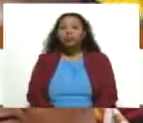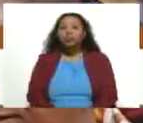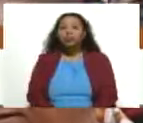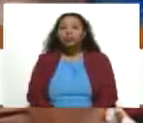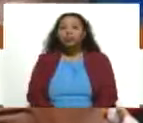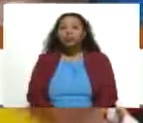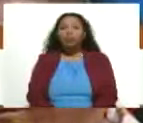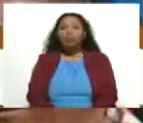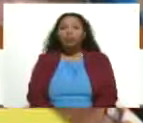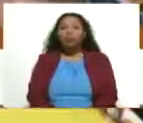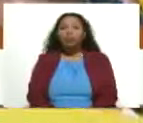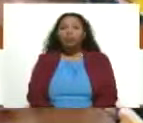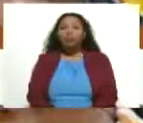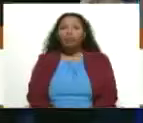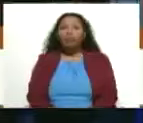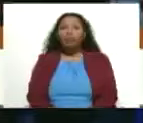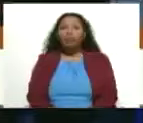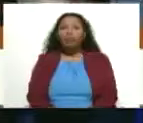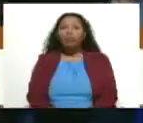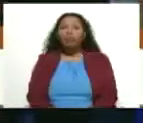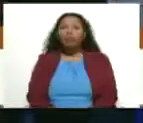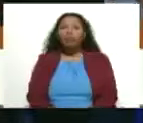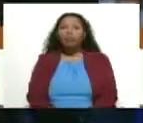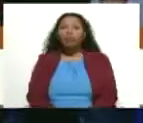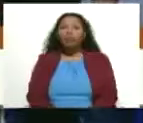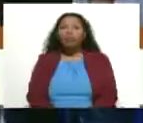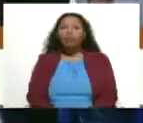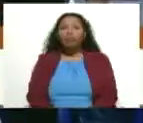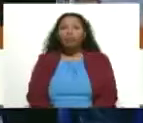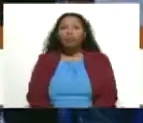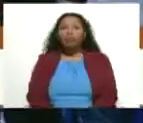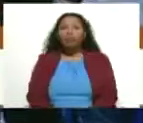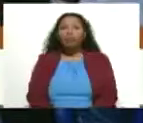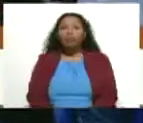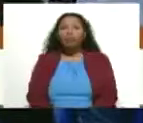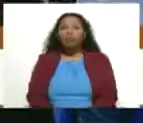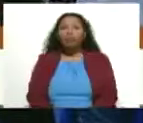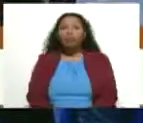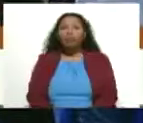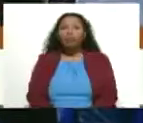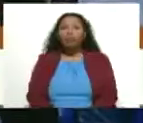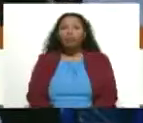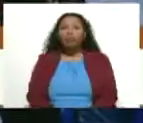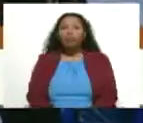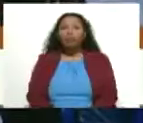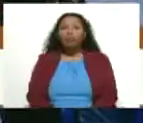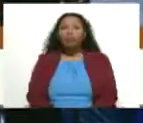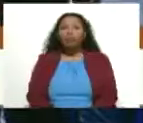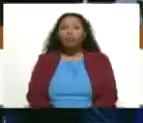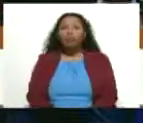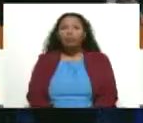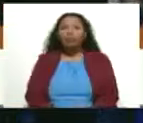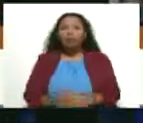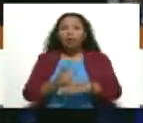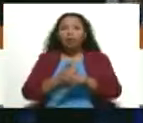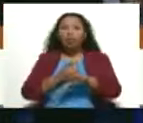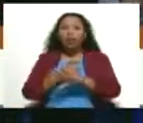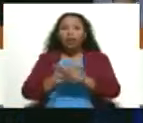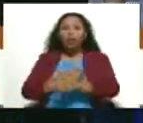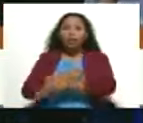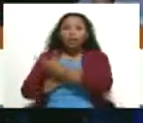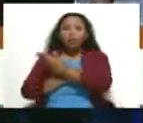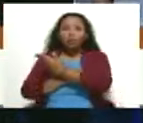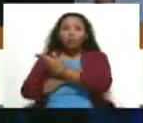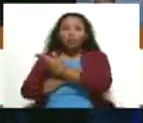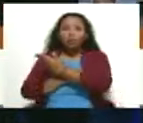Cabello. Bolívar, Auca. La gobernadora, Liseta Hernández y Cico.